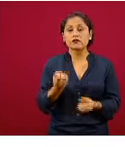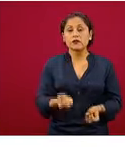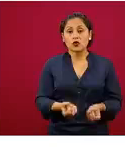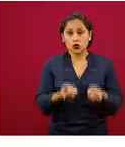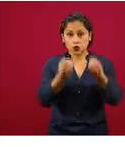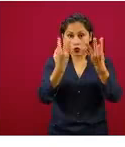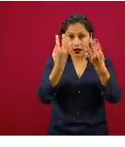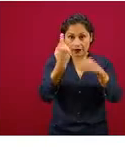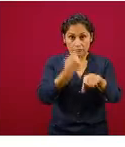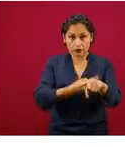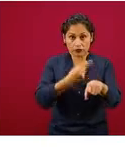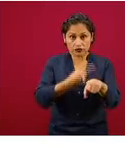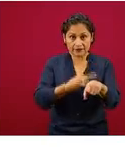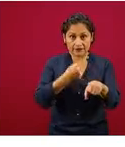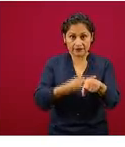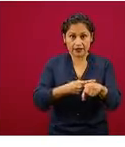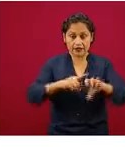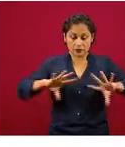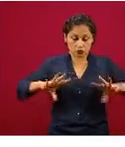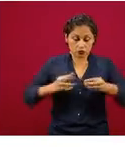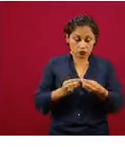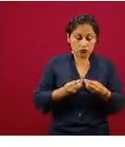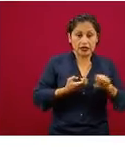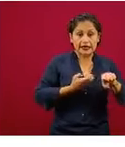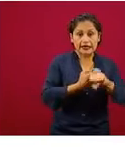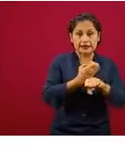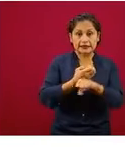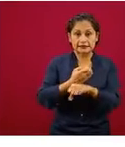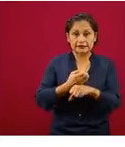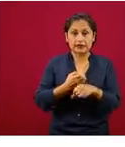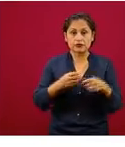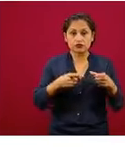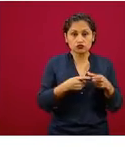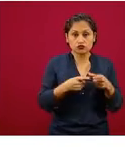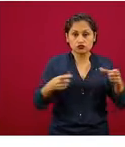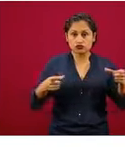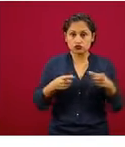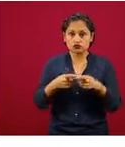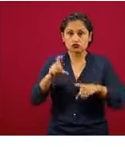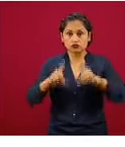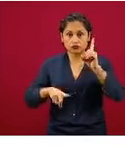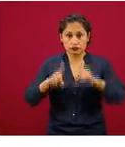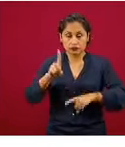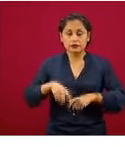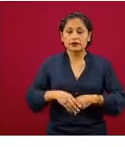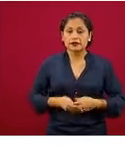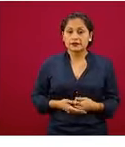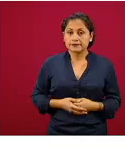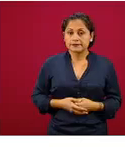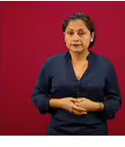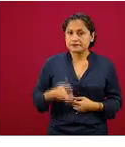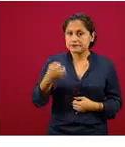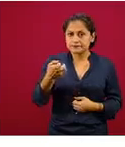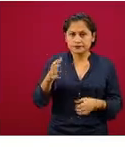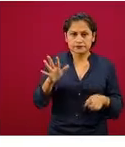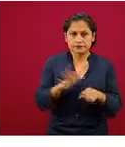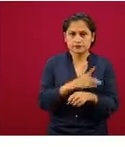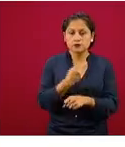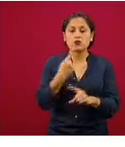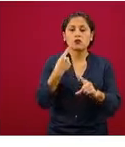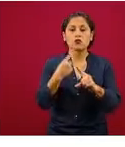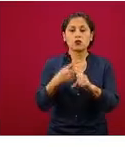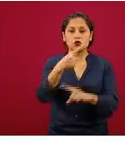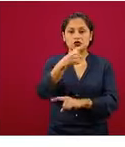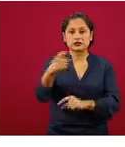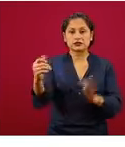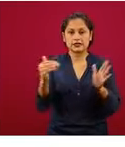incidencia acumulada de todos los casos que se han tenido hasta el momento, y esta tasa siempre se expresa por 100.000